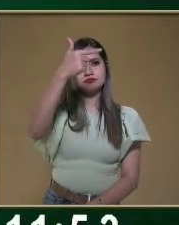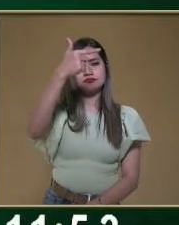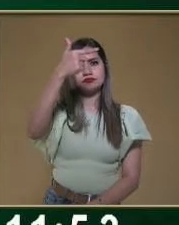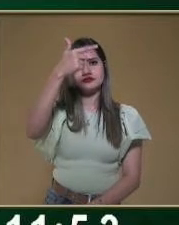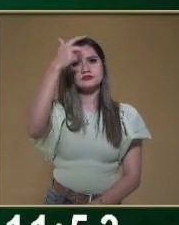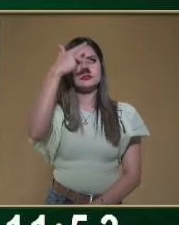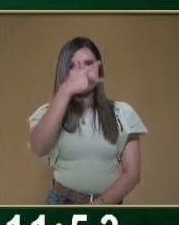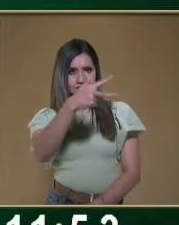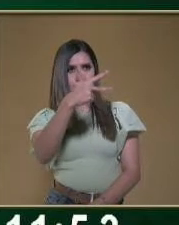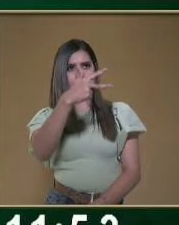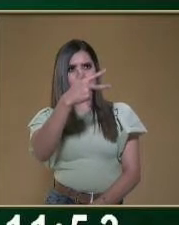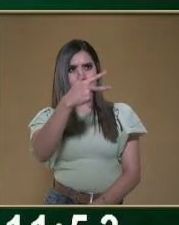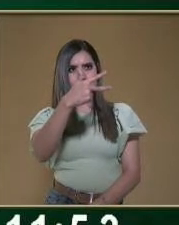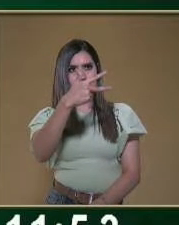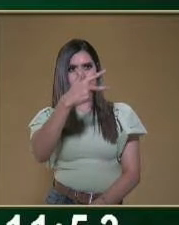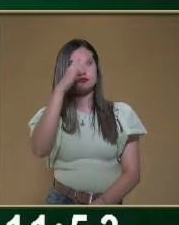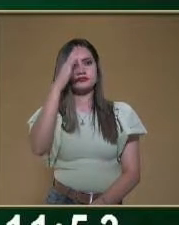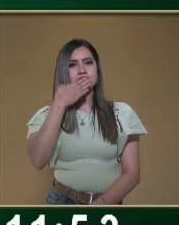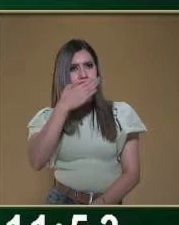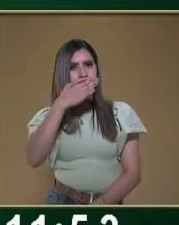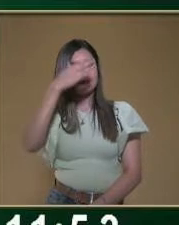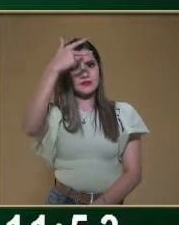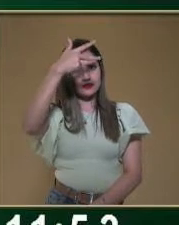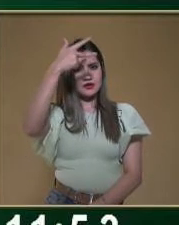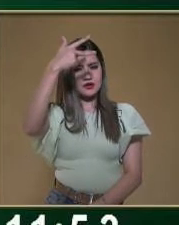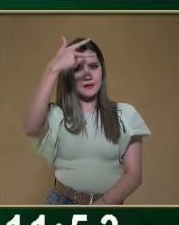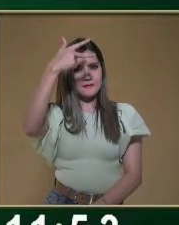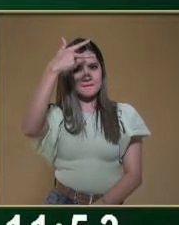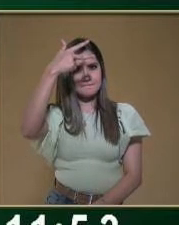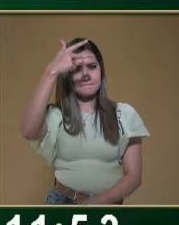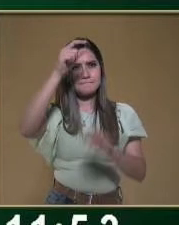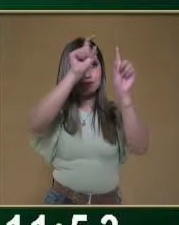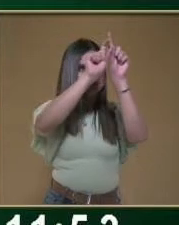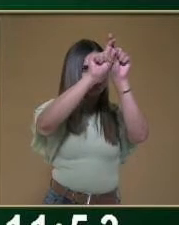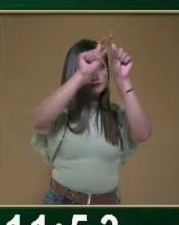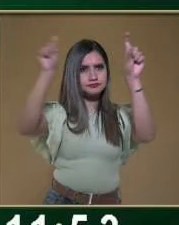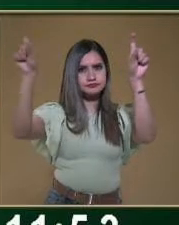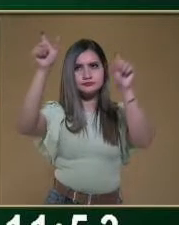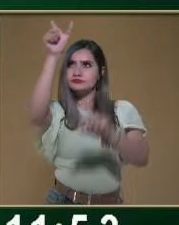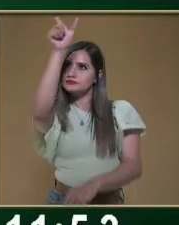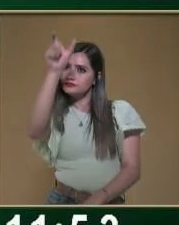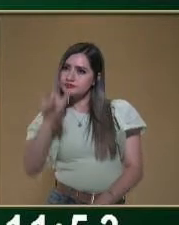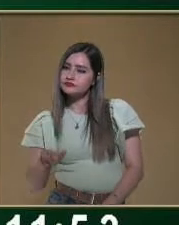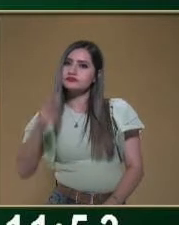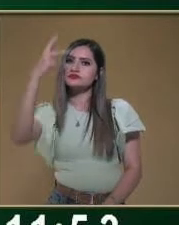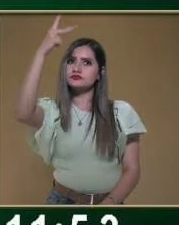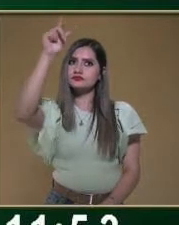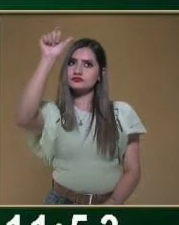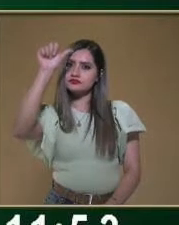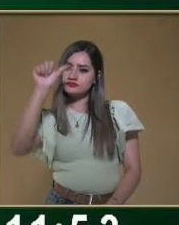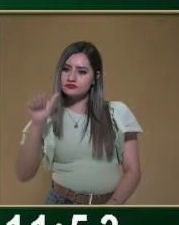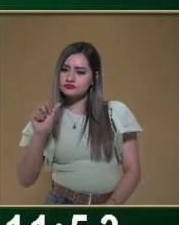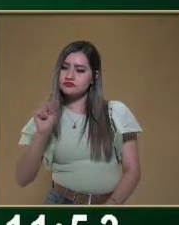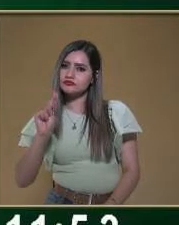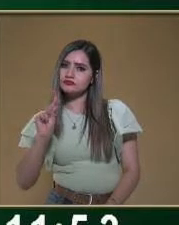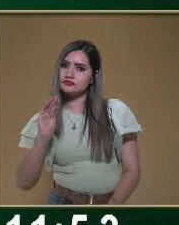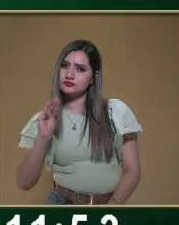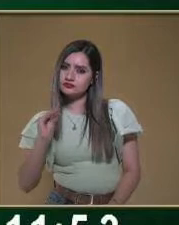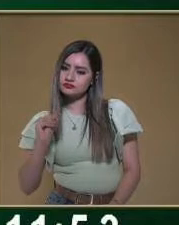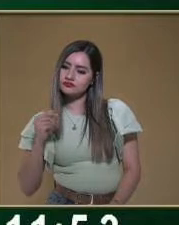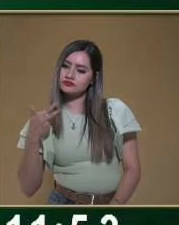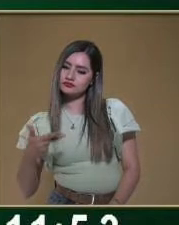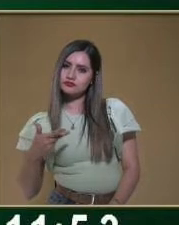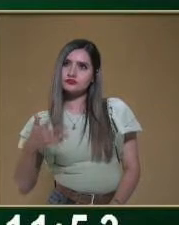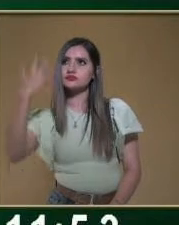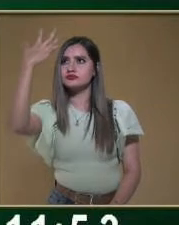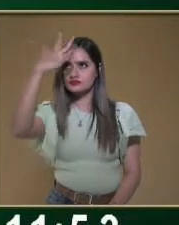8, maestra. Y colocamos nuestra columna del 8 al 98, que van sumando de 10 en 10,